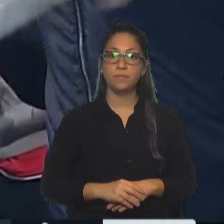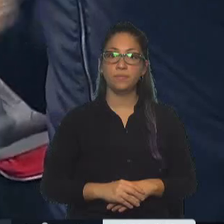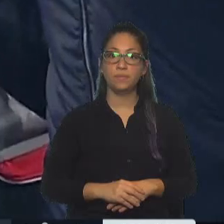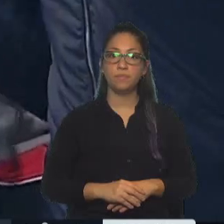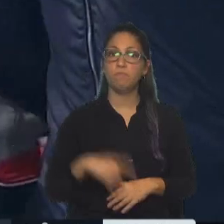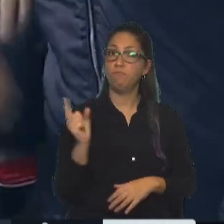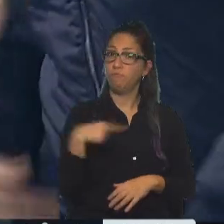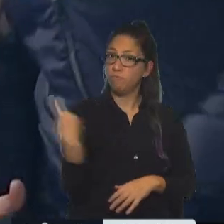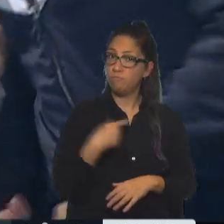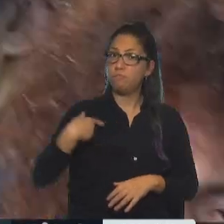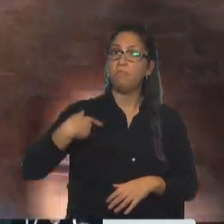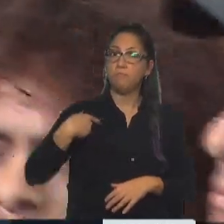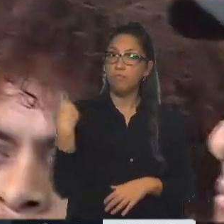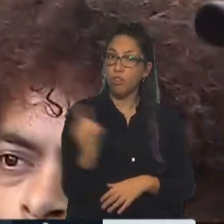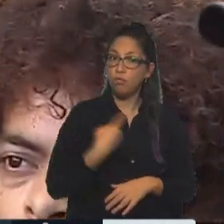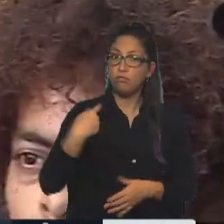Pagamos